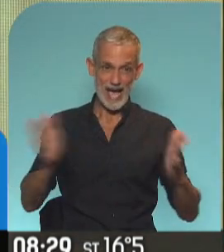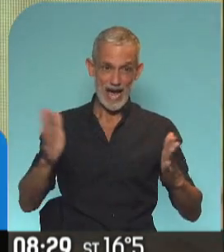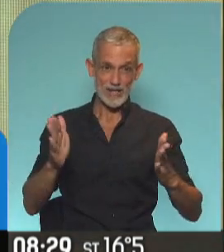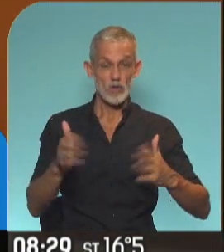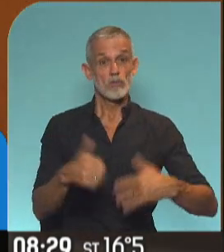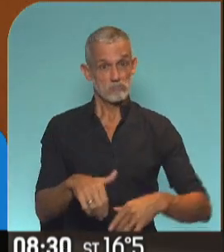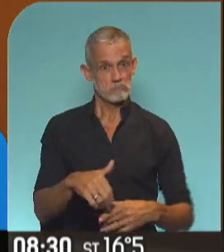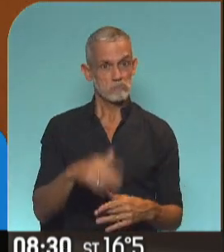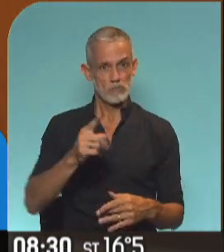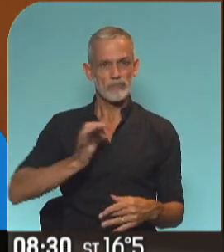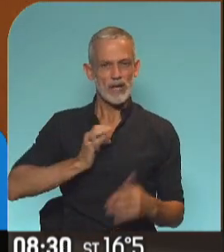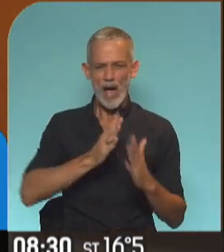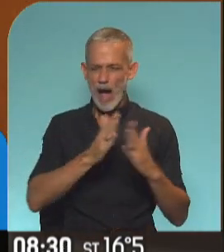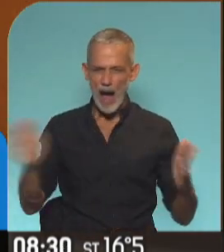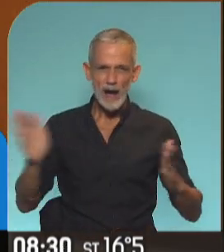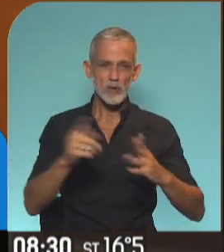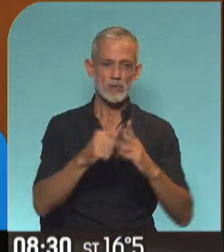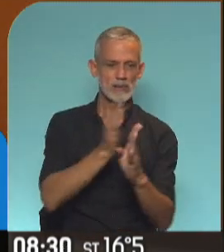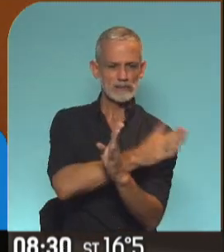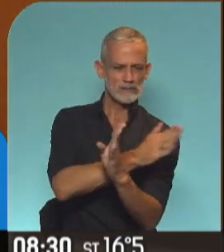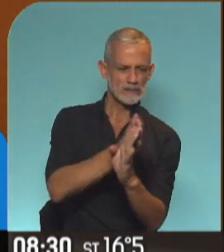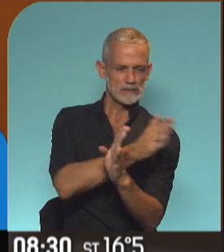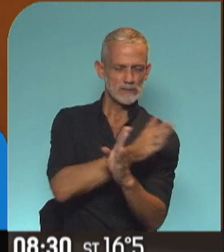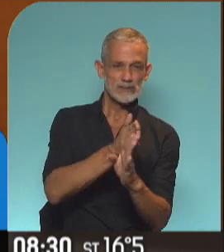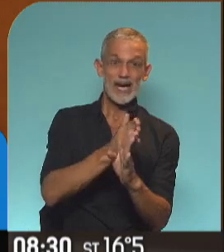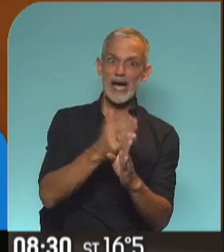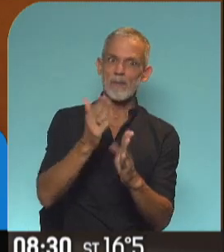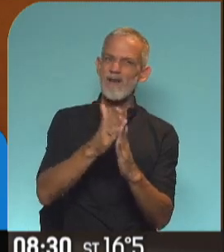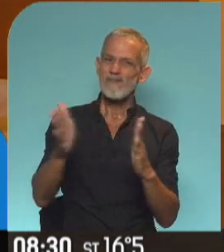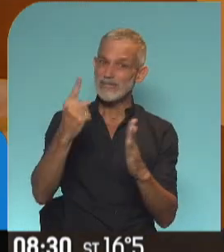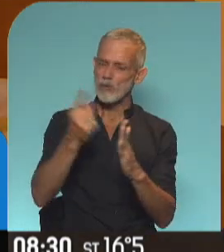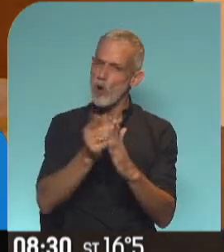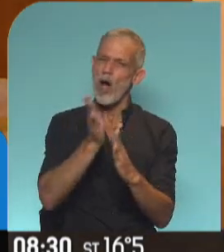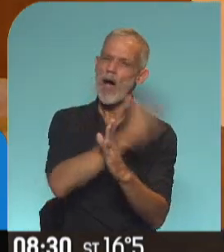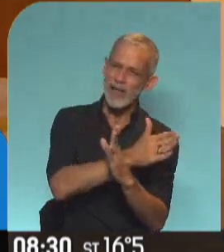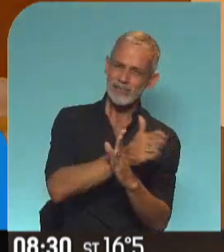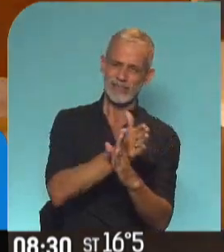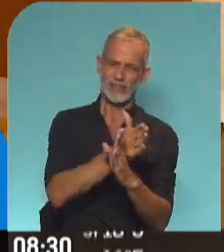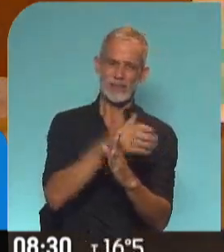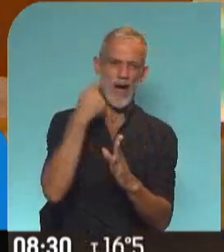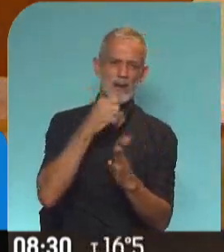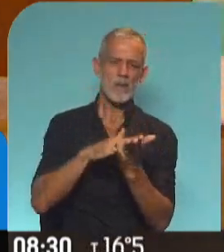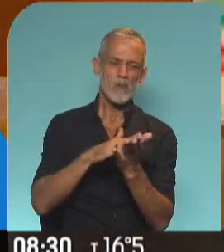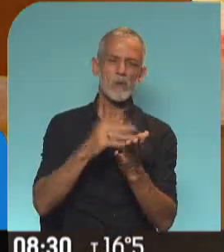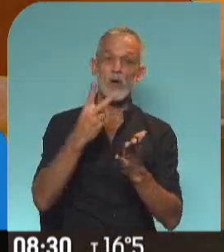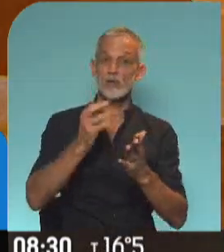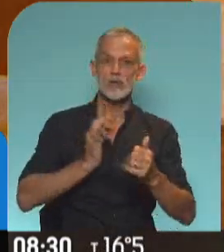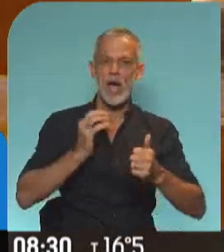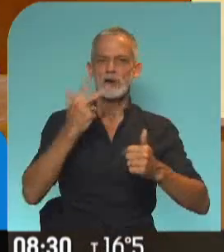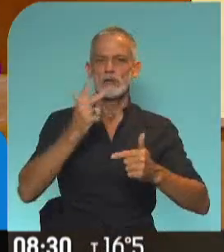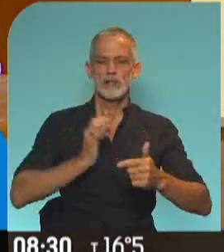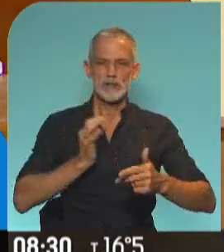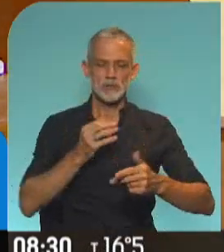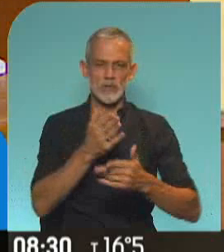llevar nos va a llevar toda la fase preclínica experimental o sea para dos o tres años calcula que